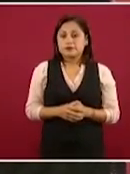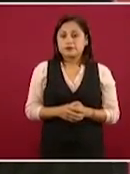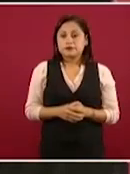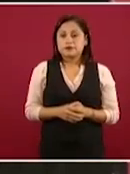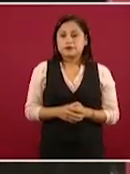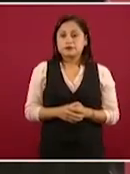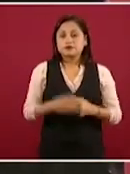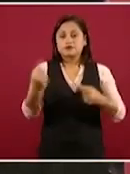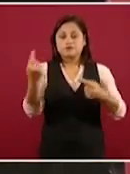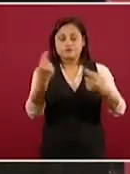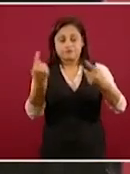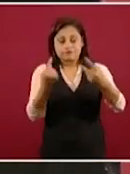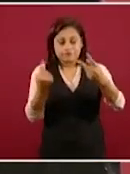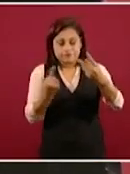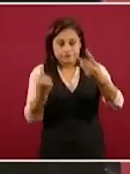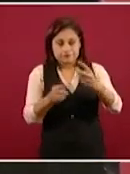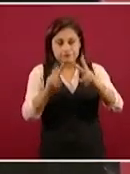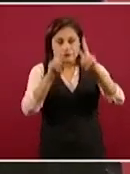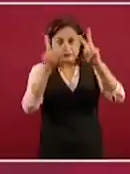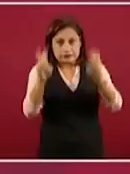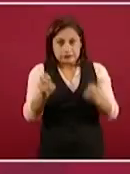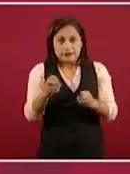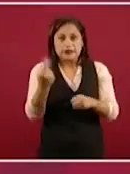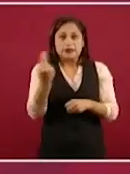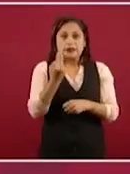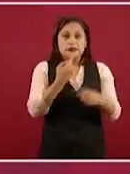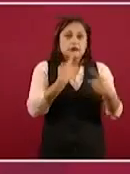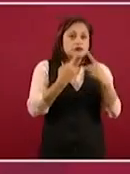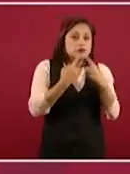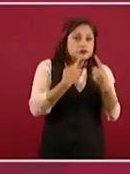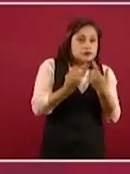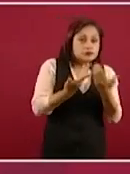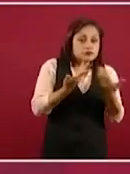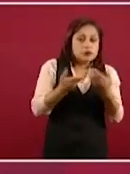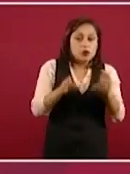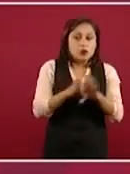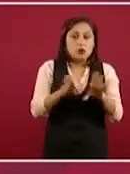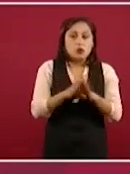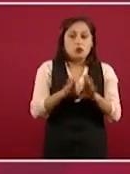y ese es el propósito. Y hay